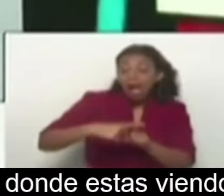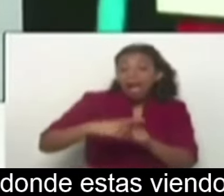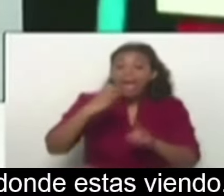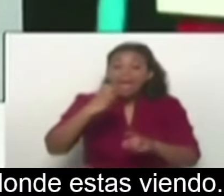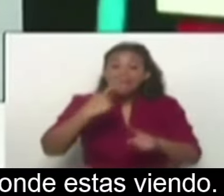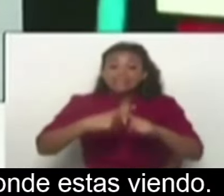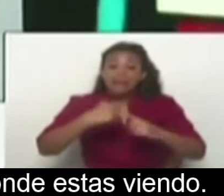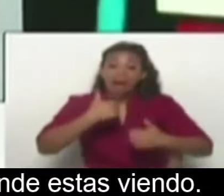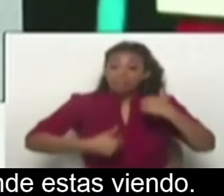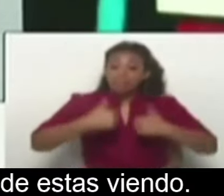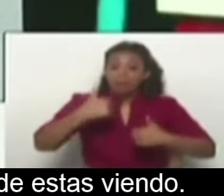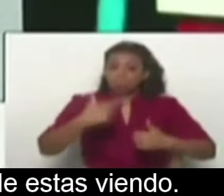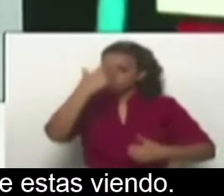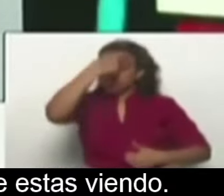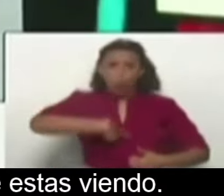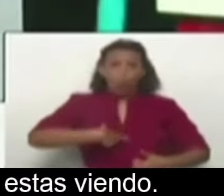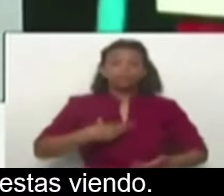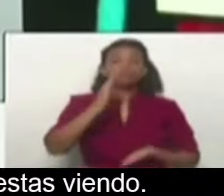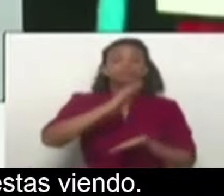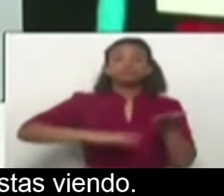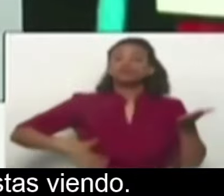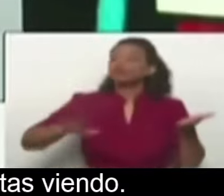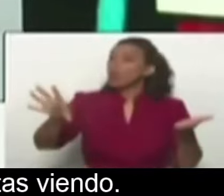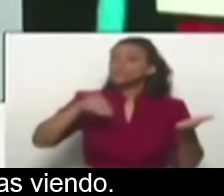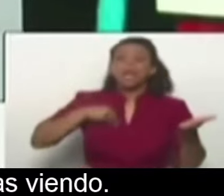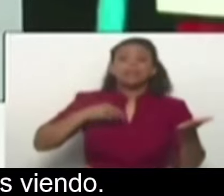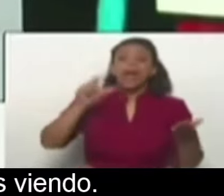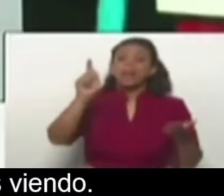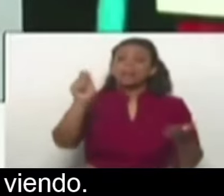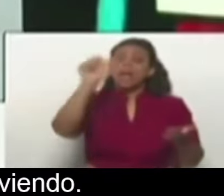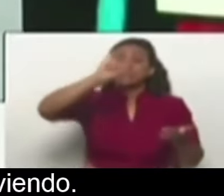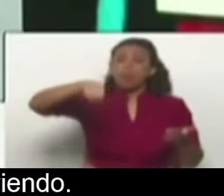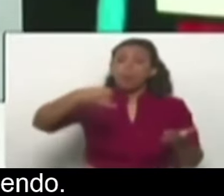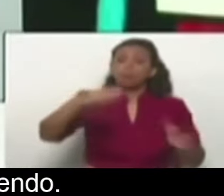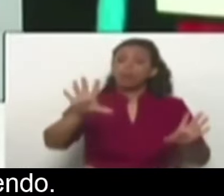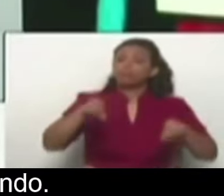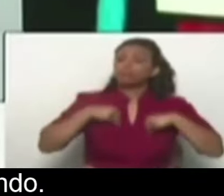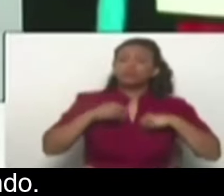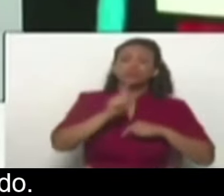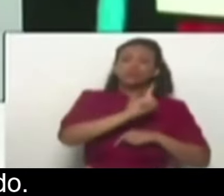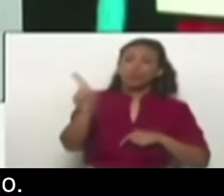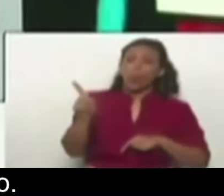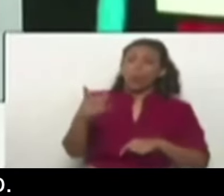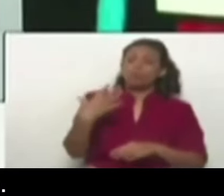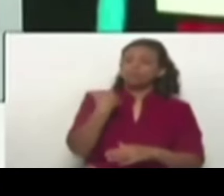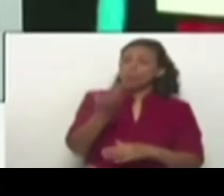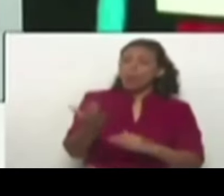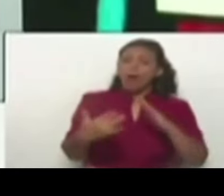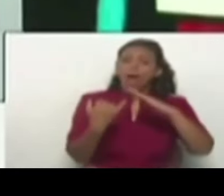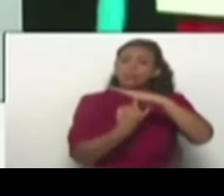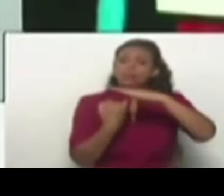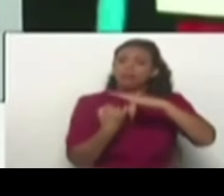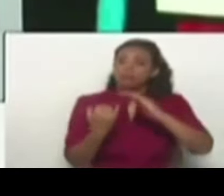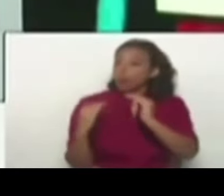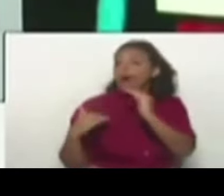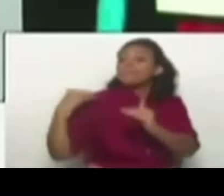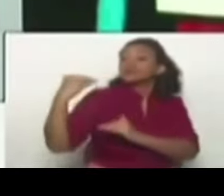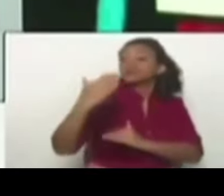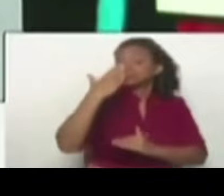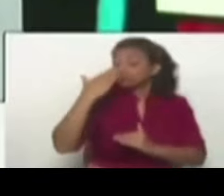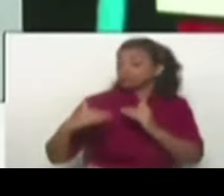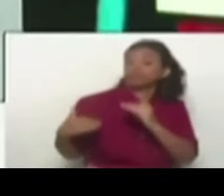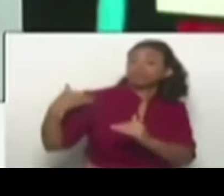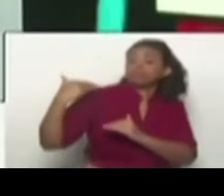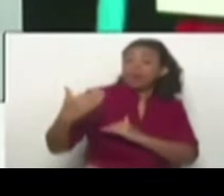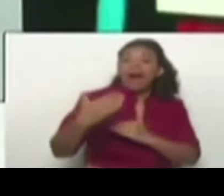Y él no va y saca una carta. No reconozco a la sala electoral ni al Tribunal Supremo de Justicia. O sea, tú estás por encima de las leyes. Ahora